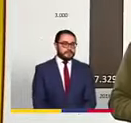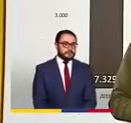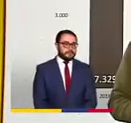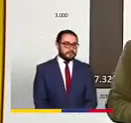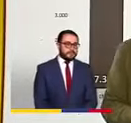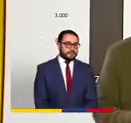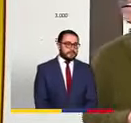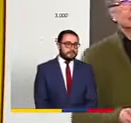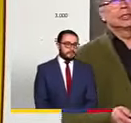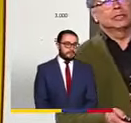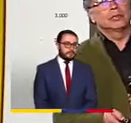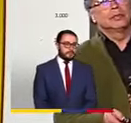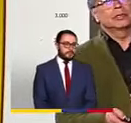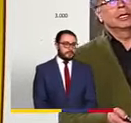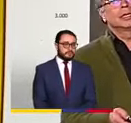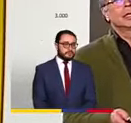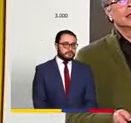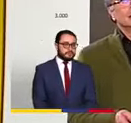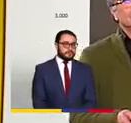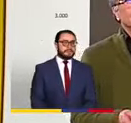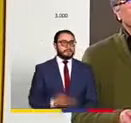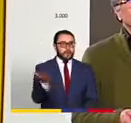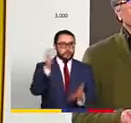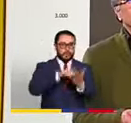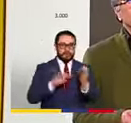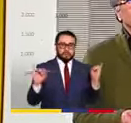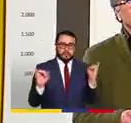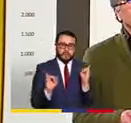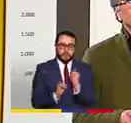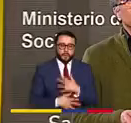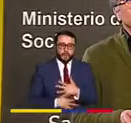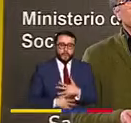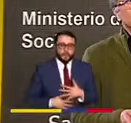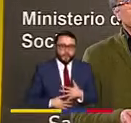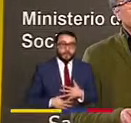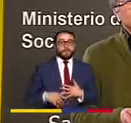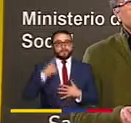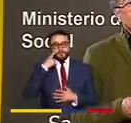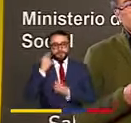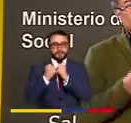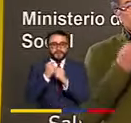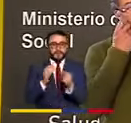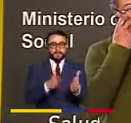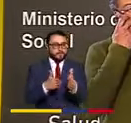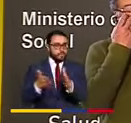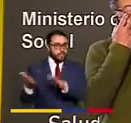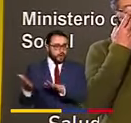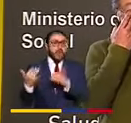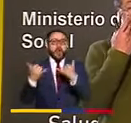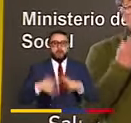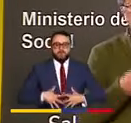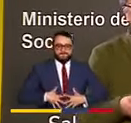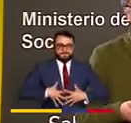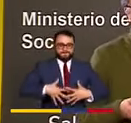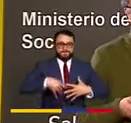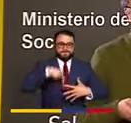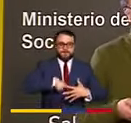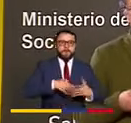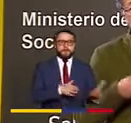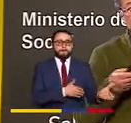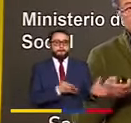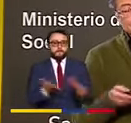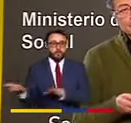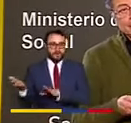Volvemos a la desnutrición. Esta es mortalidad de menores de 1 año. Vamos a la perinatal entonces.